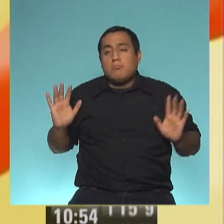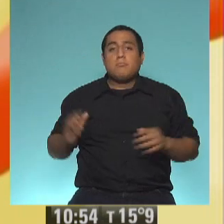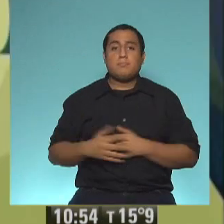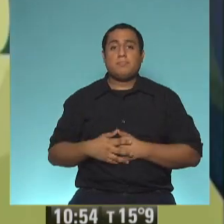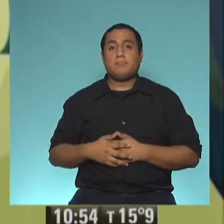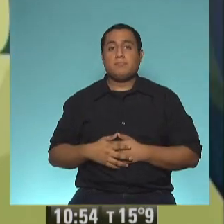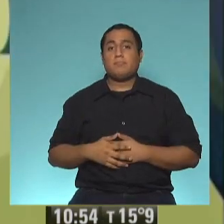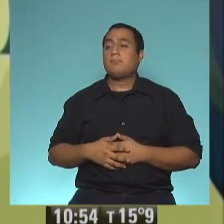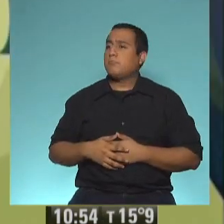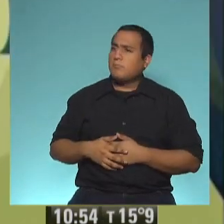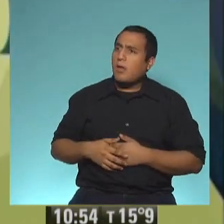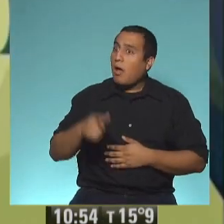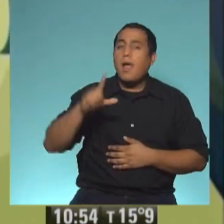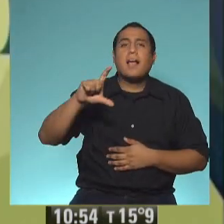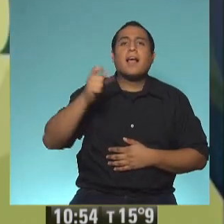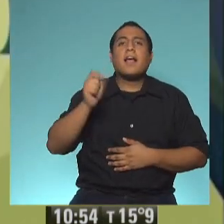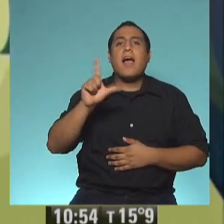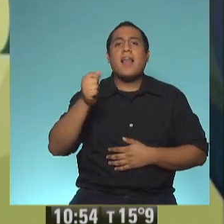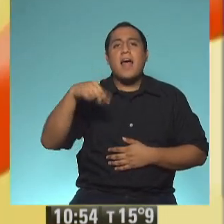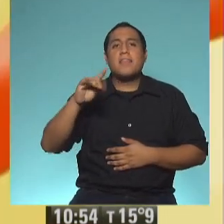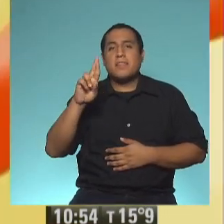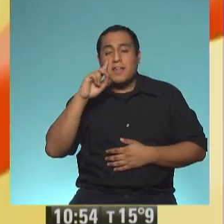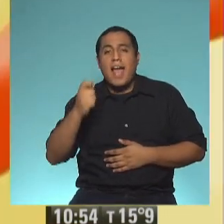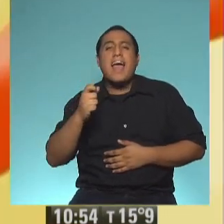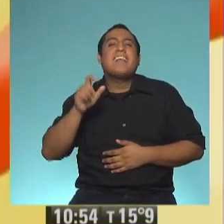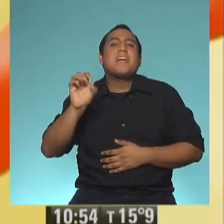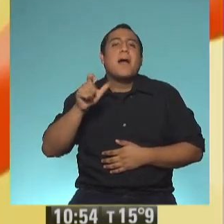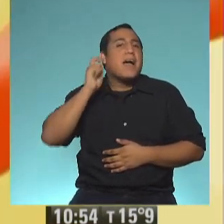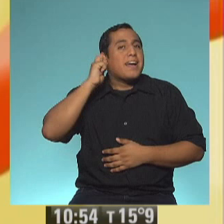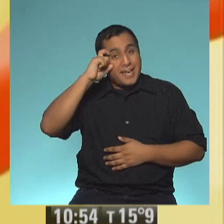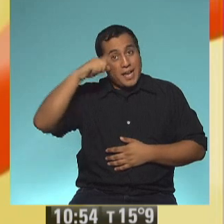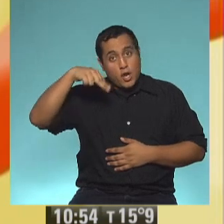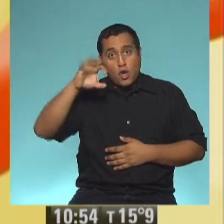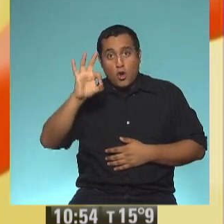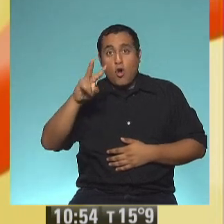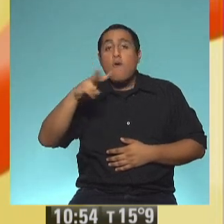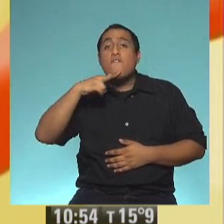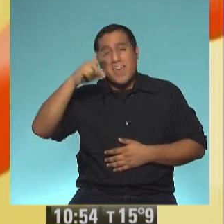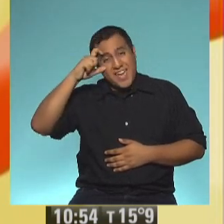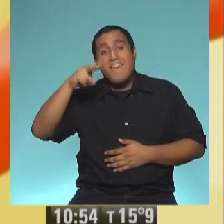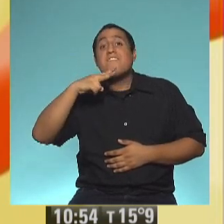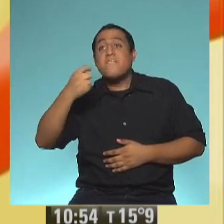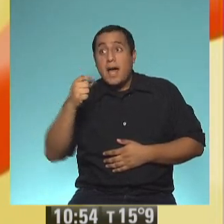la calandria genoveva también ella lo habría visto volar